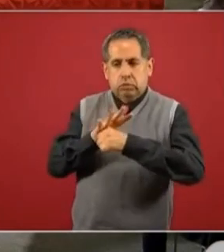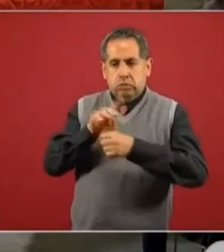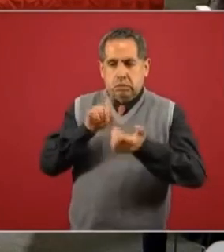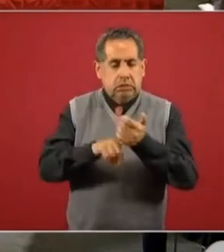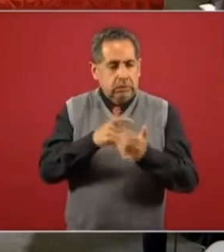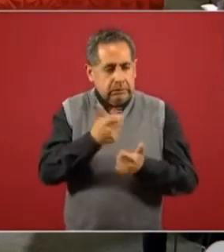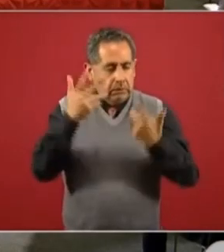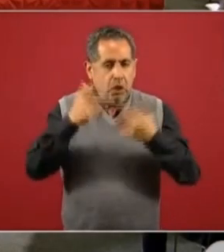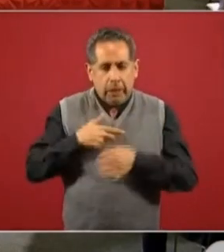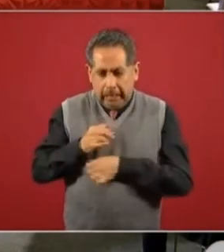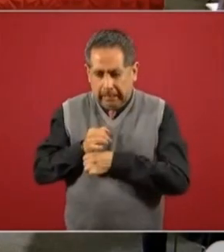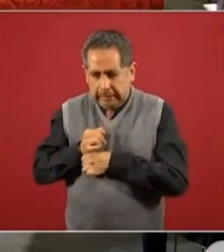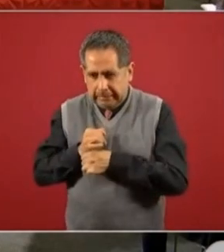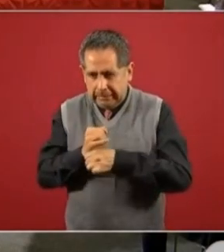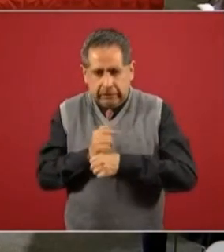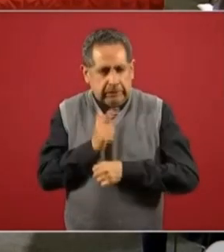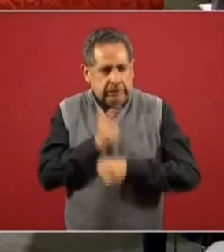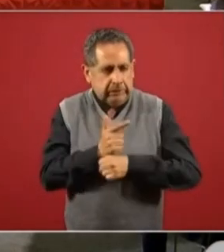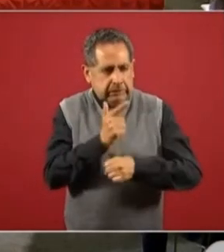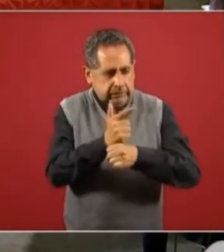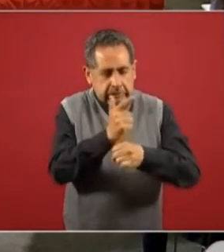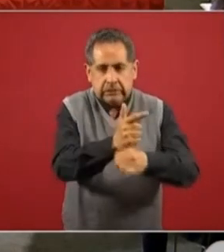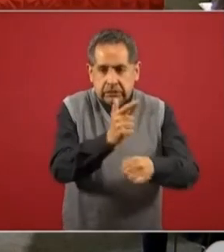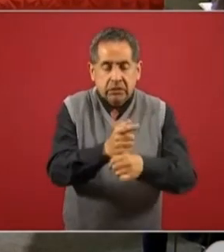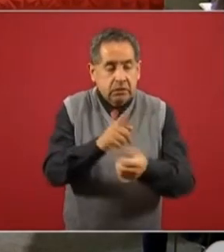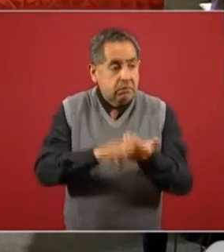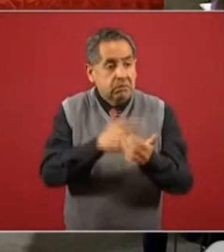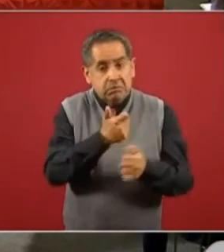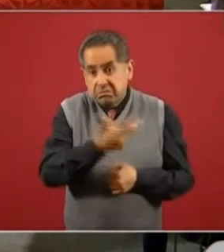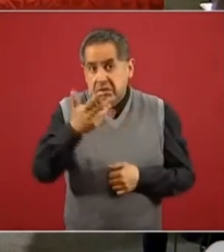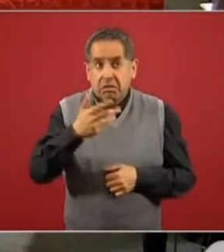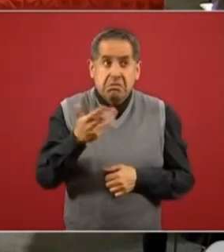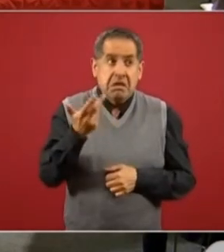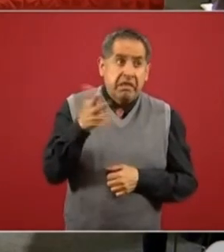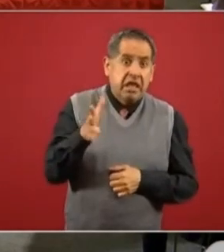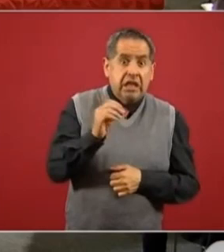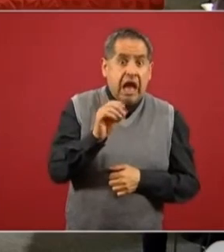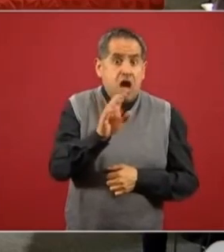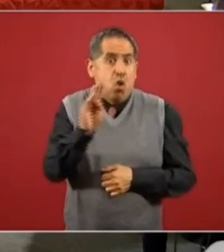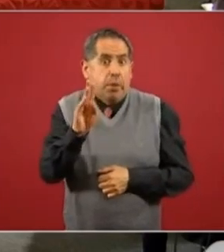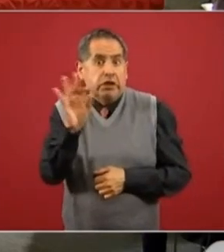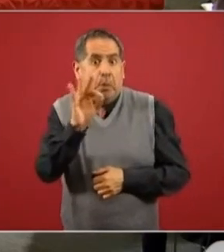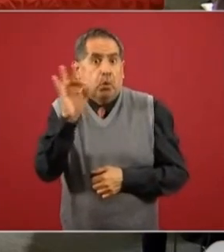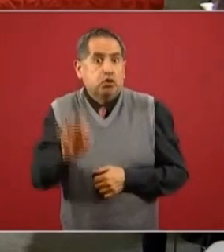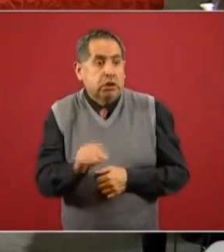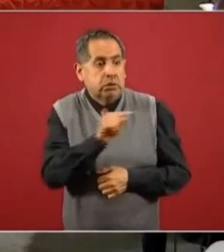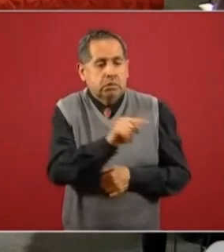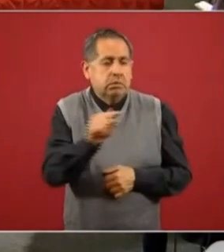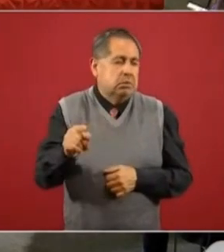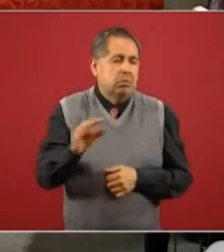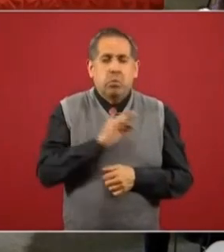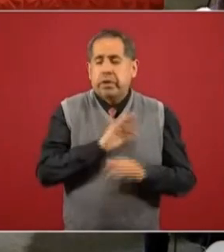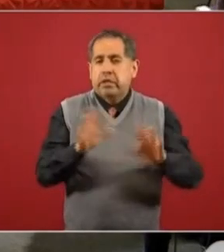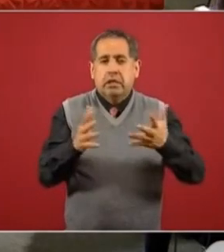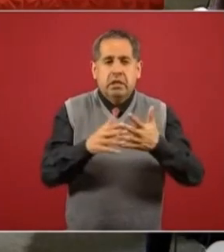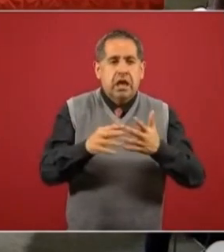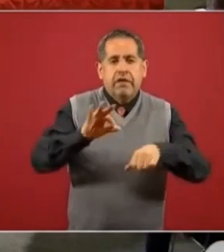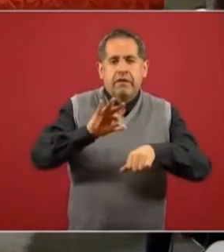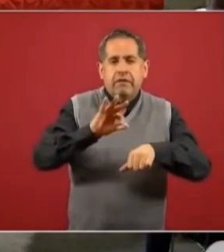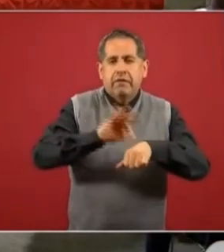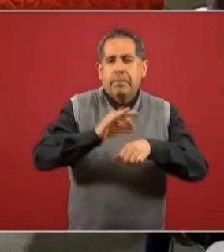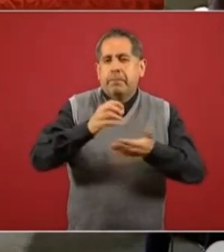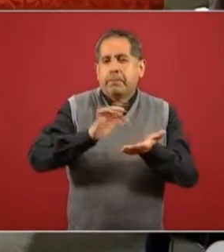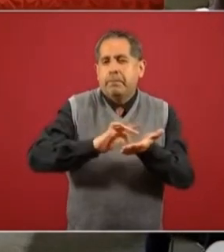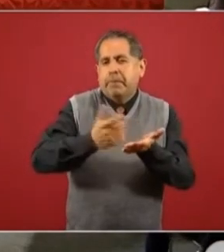un trabajo periodístico logramos documentar aumentos de entre el 10 y el 90% en al menos una veintena de fármacos